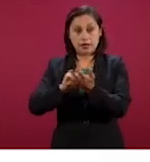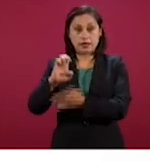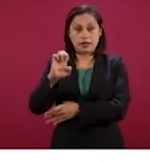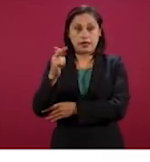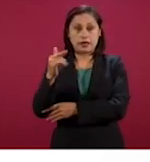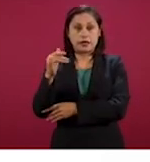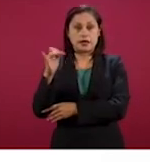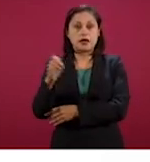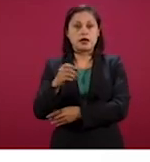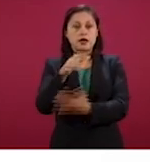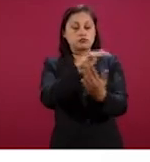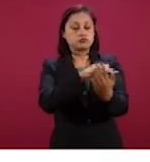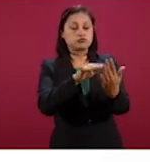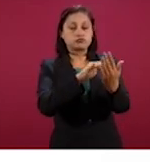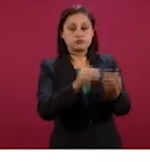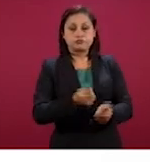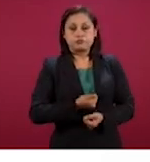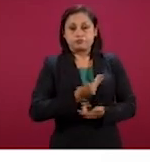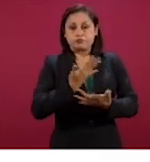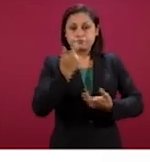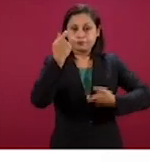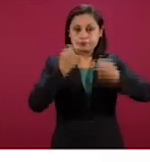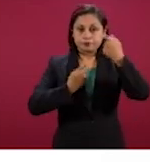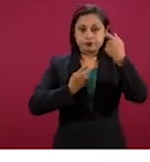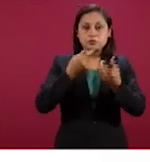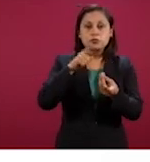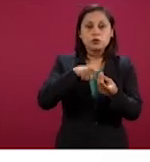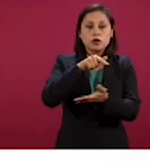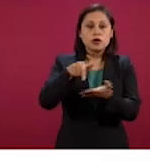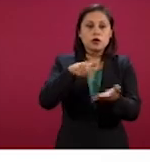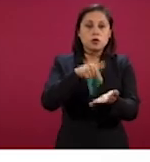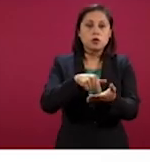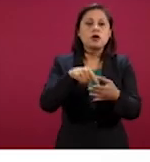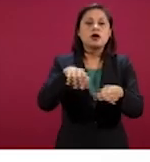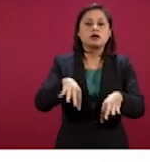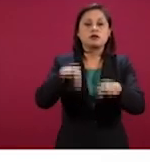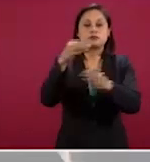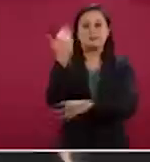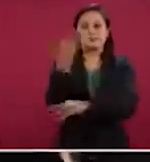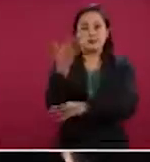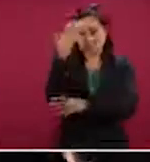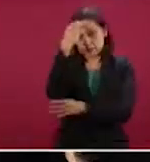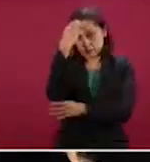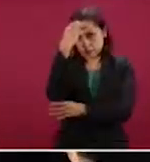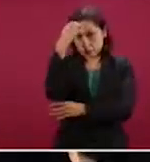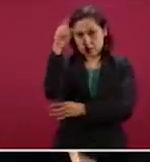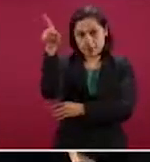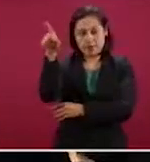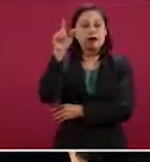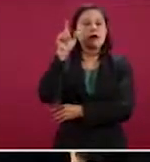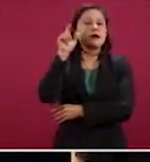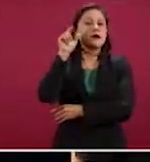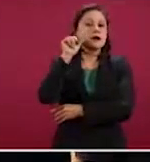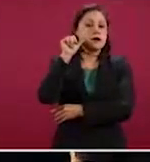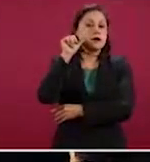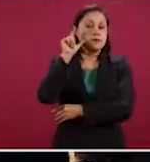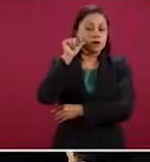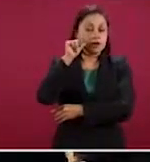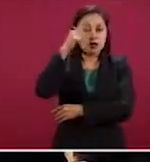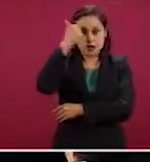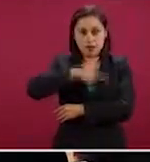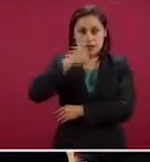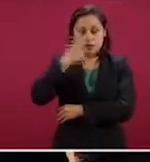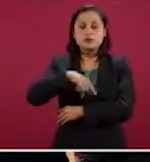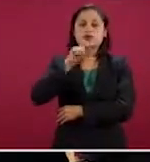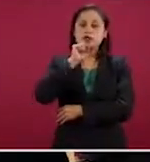mañana en el propio Castillo de Chapultepec por la noche, y tendremos también conciertos en la ciudad